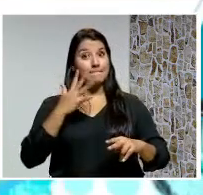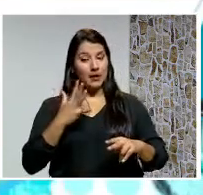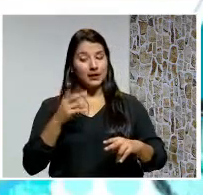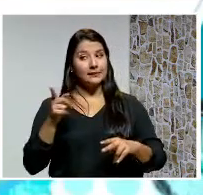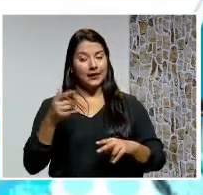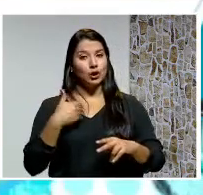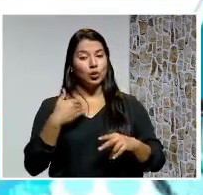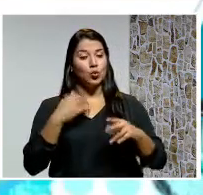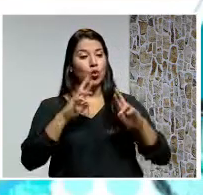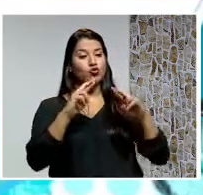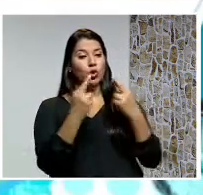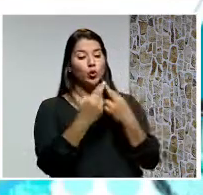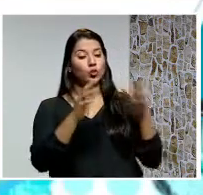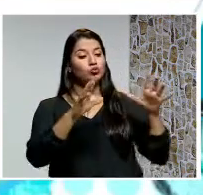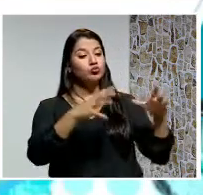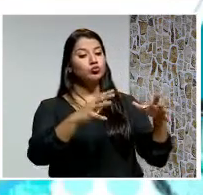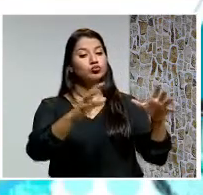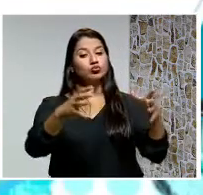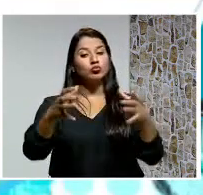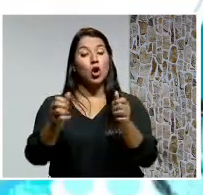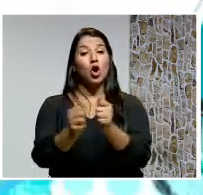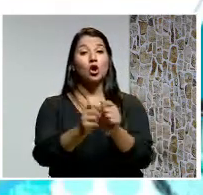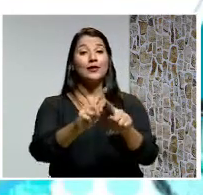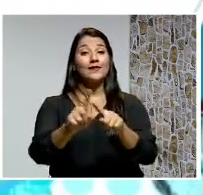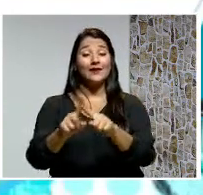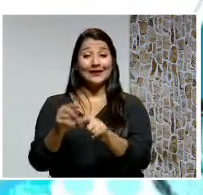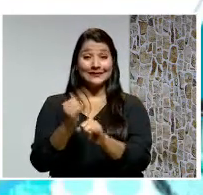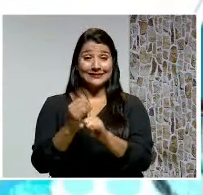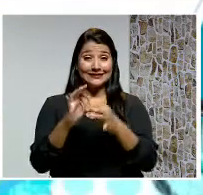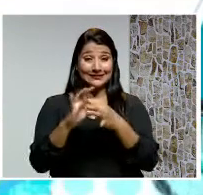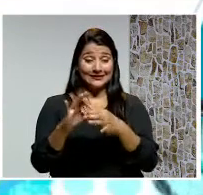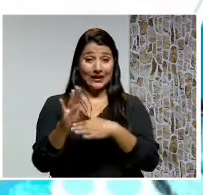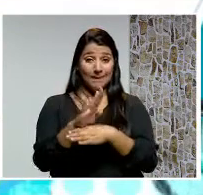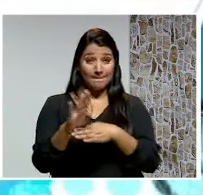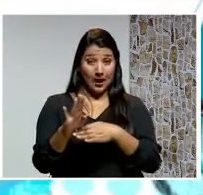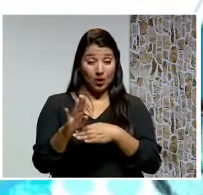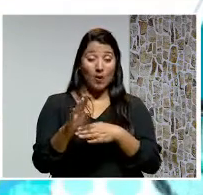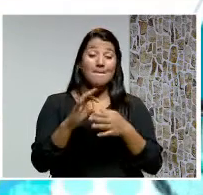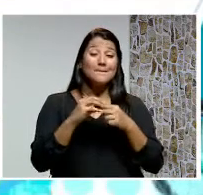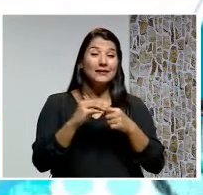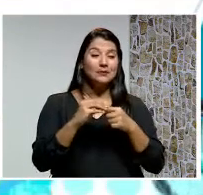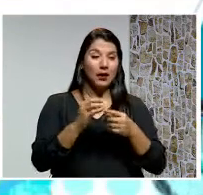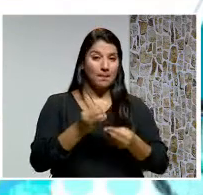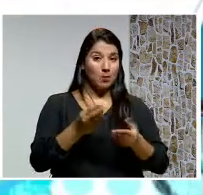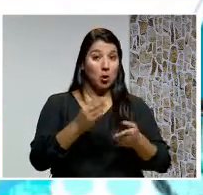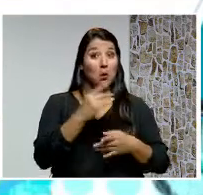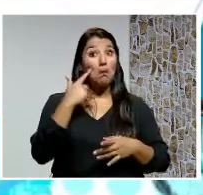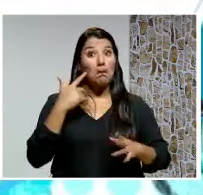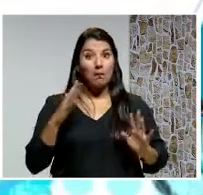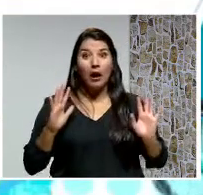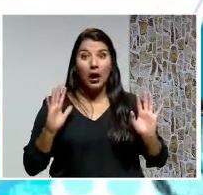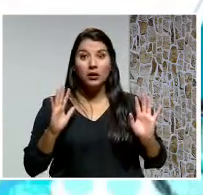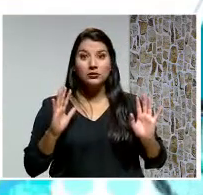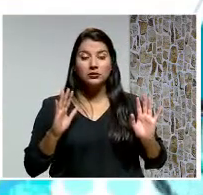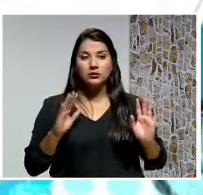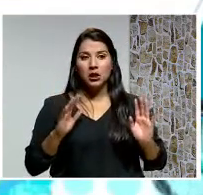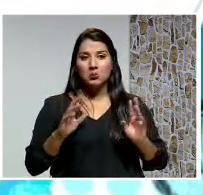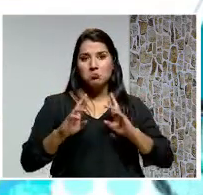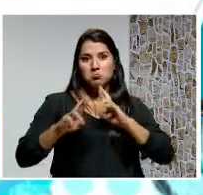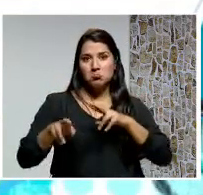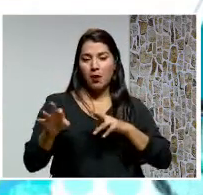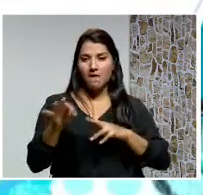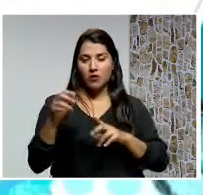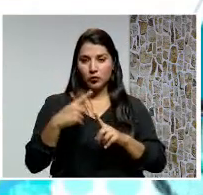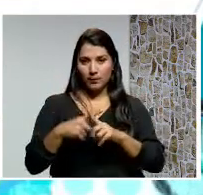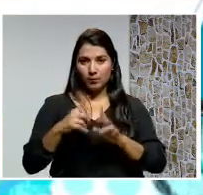con las entidades bancarias en el país, principalmente las del sector público, y pareciera que están respondiendo, ¿verdad? La